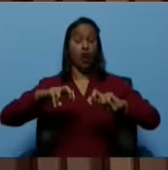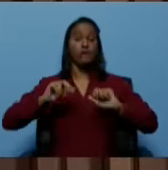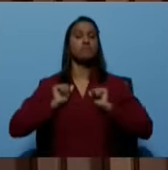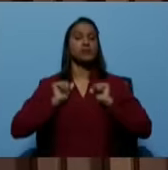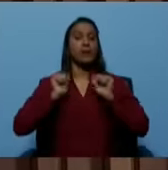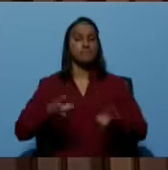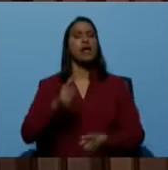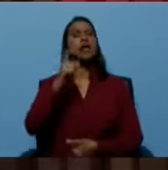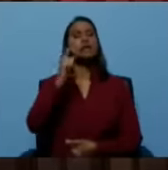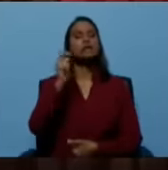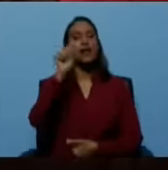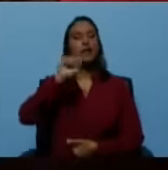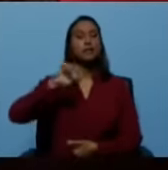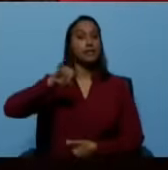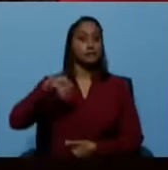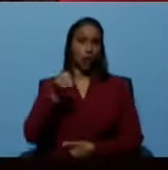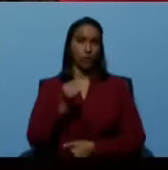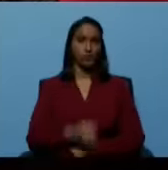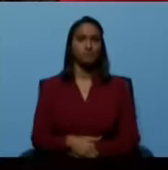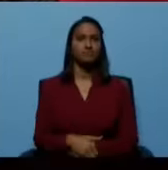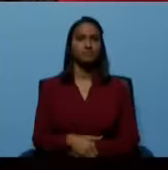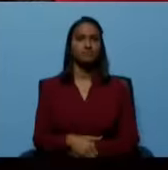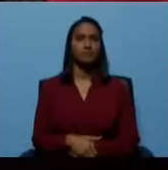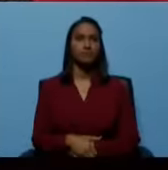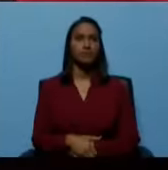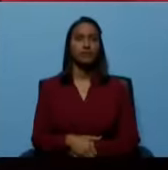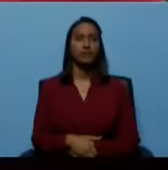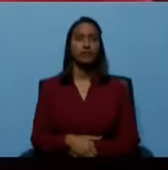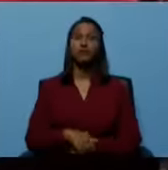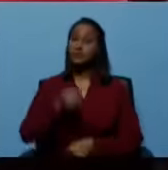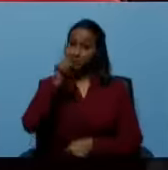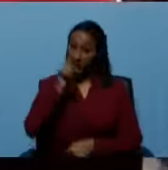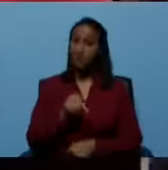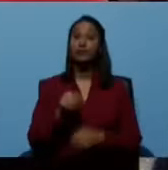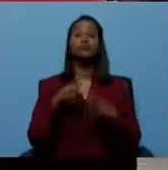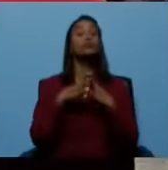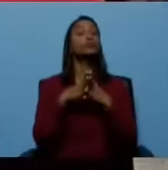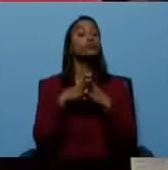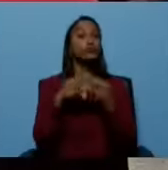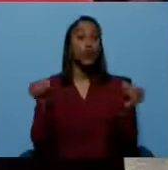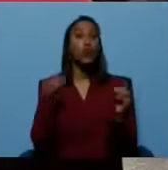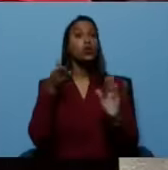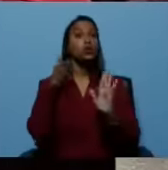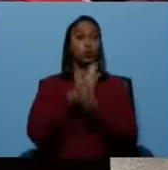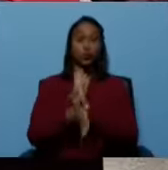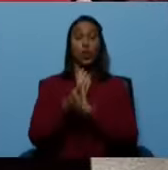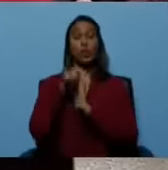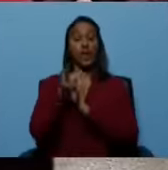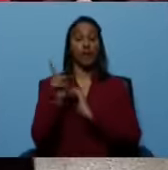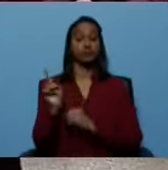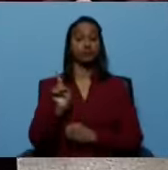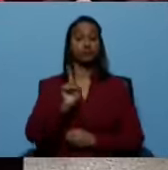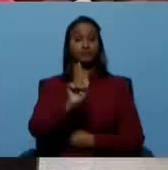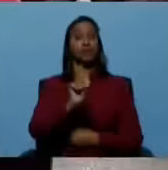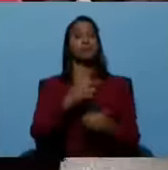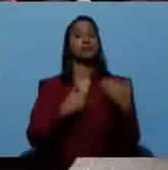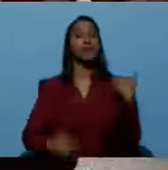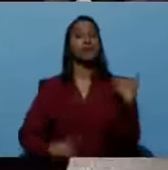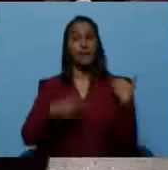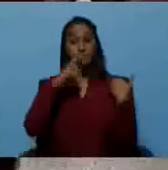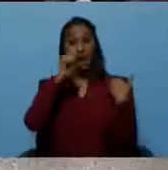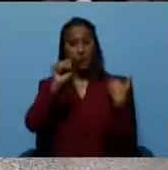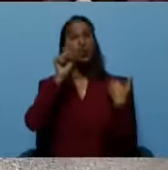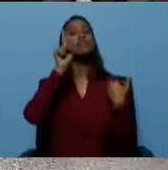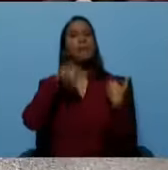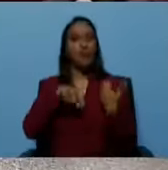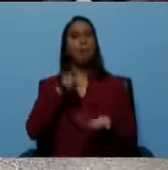audiencia, además de las partes, como lo es, por supuesto, la comparecencia del jefe de Estado venezolano Nicolás Maduro Moros, participa también